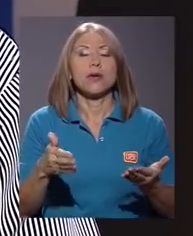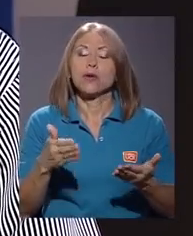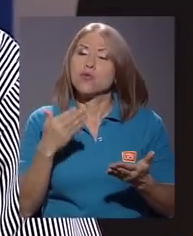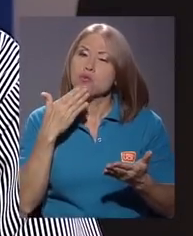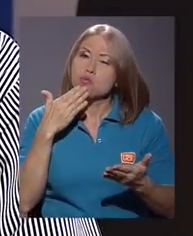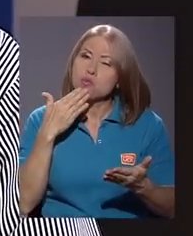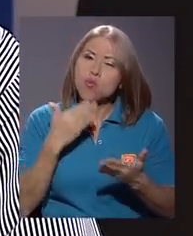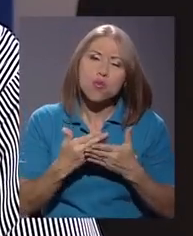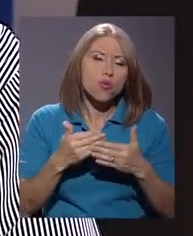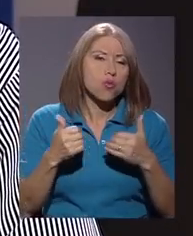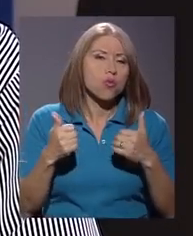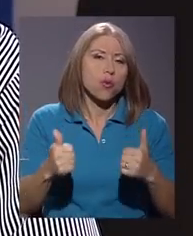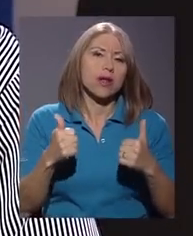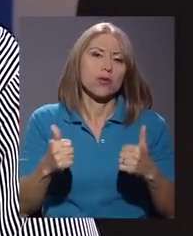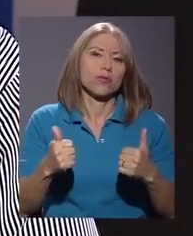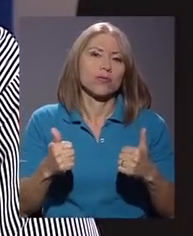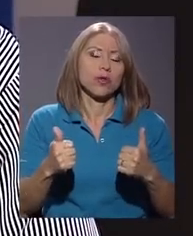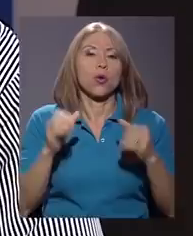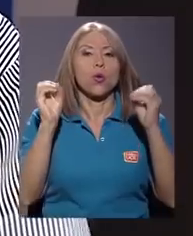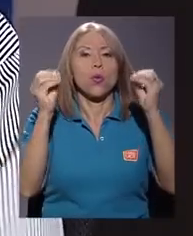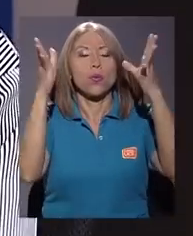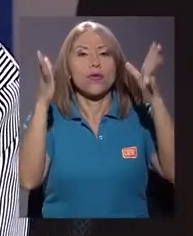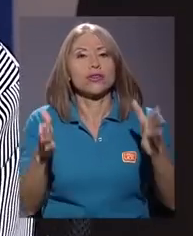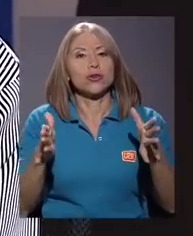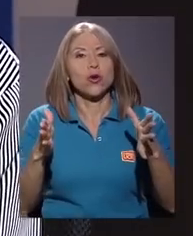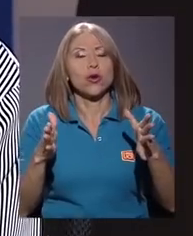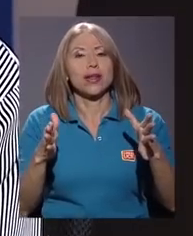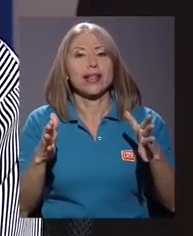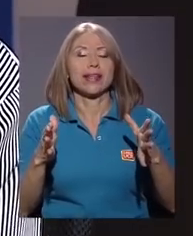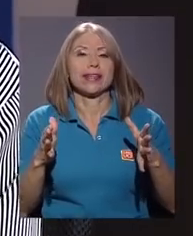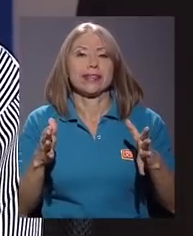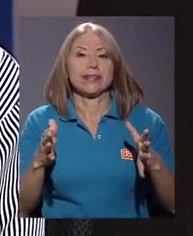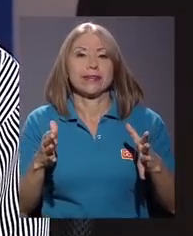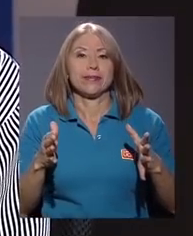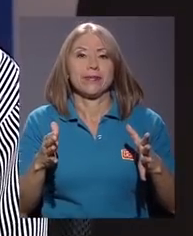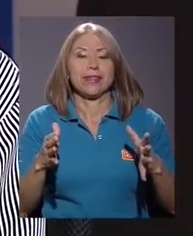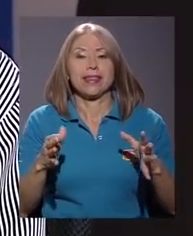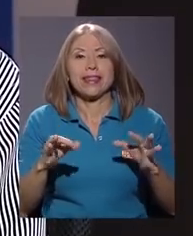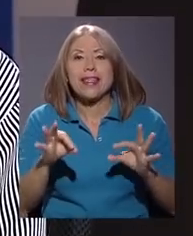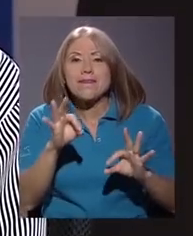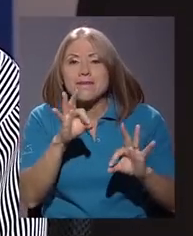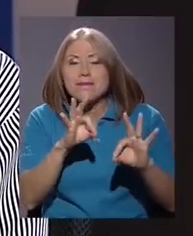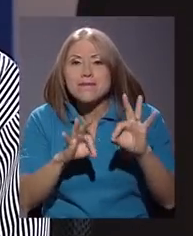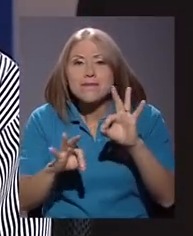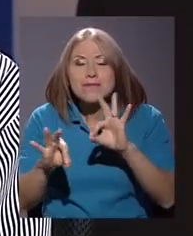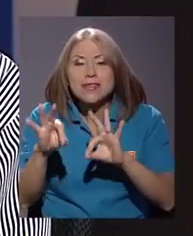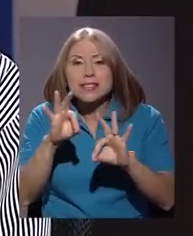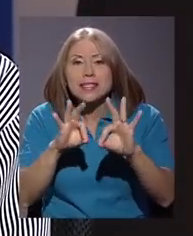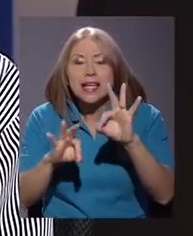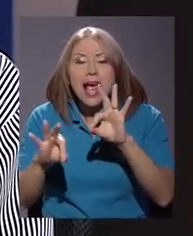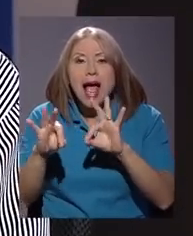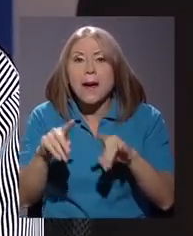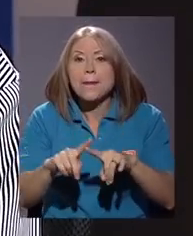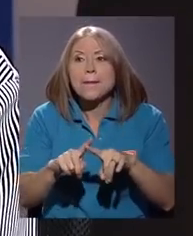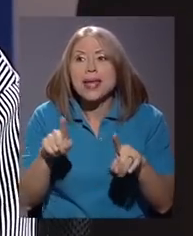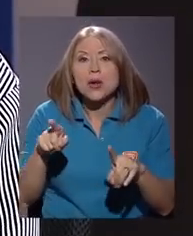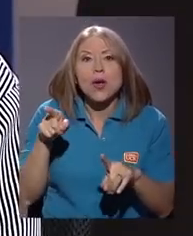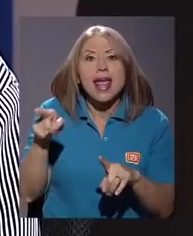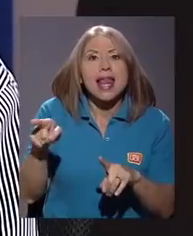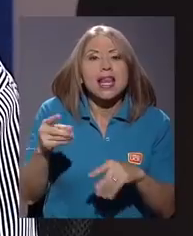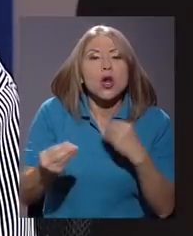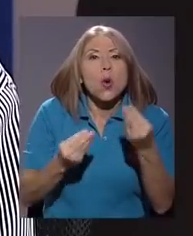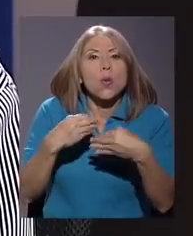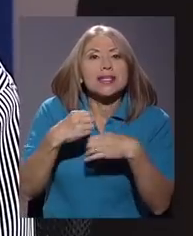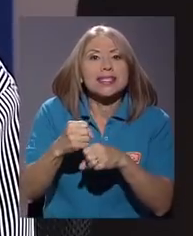en lo que hacía pero nos atrapaba la atención por medio de la curiosidad y por medio de de la relevancia de lo que